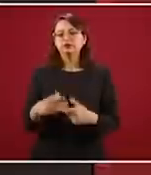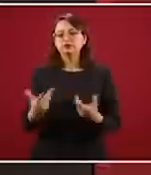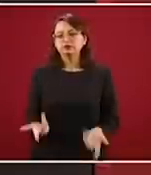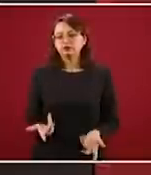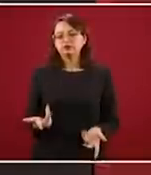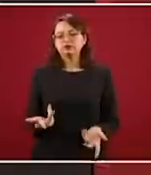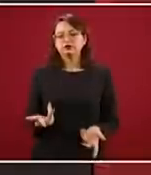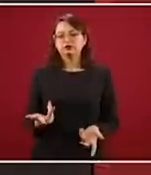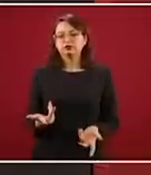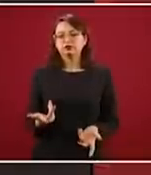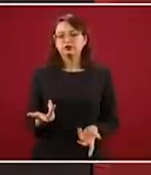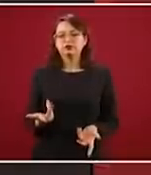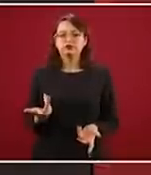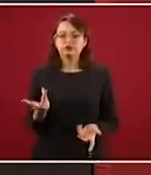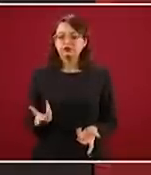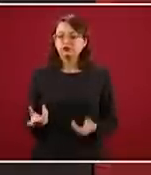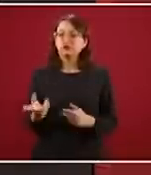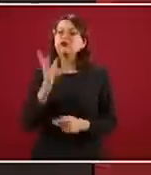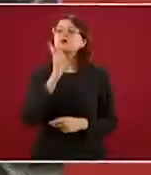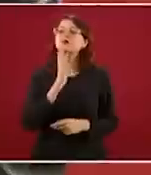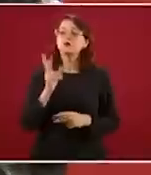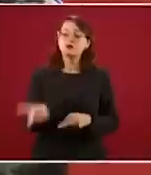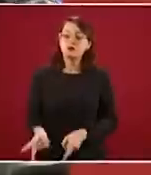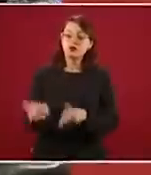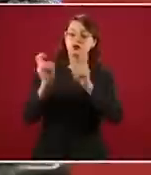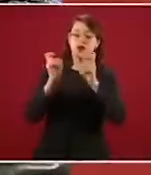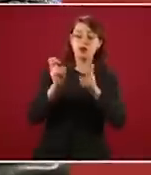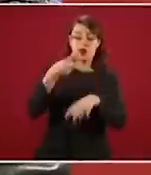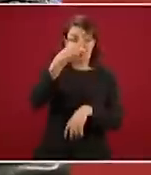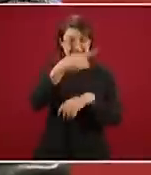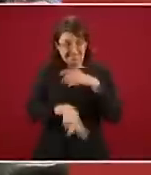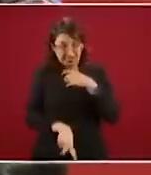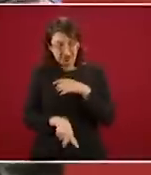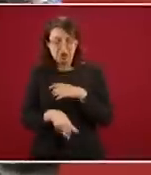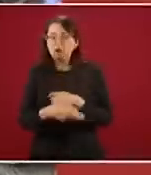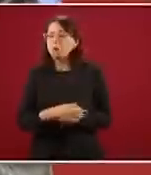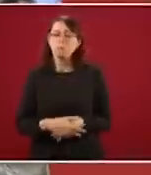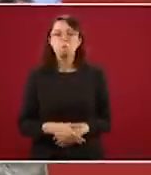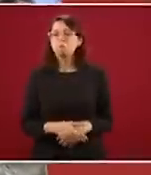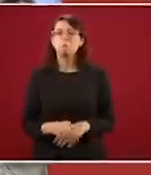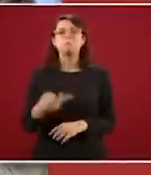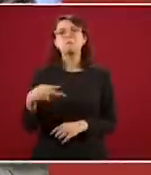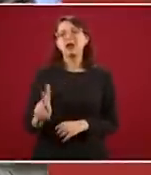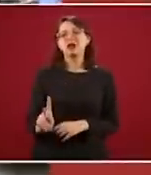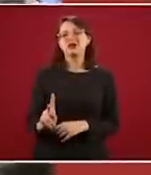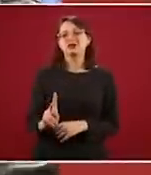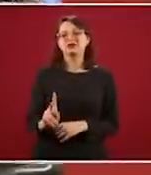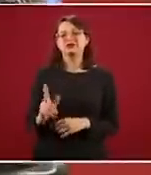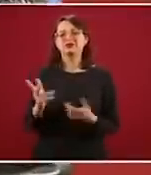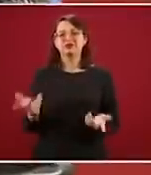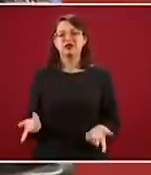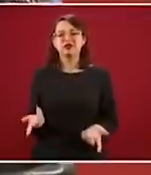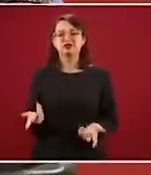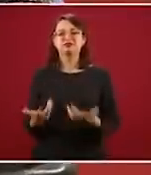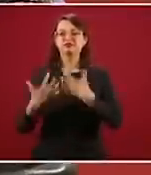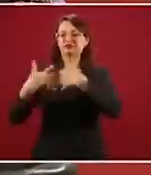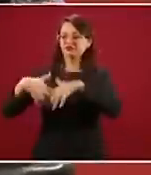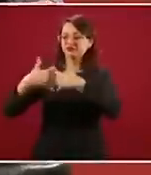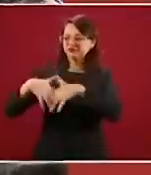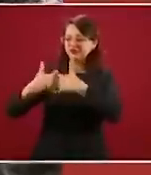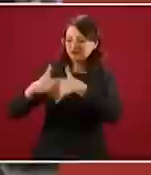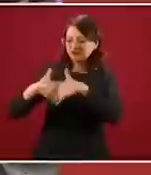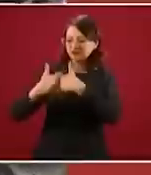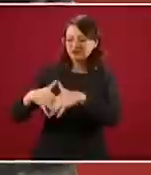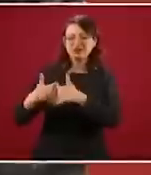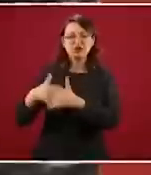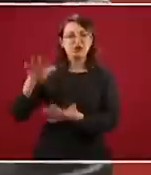hacer daño por el producto robado, lo que generan realmente es detener la producción, diferir